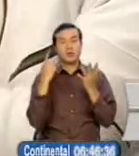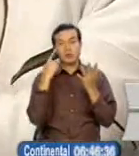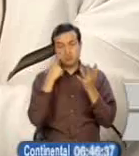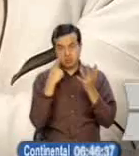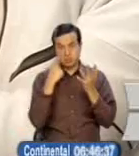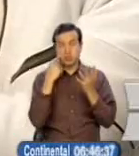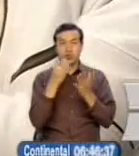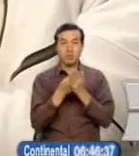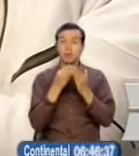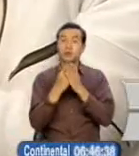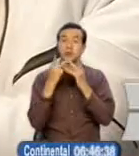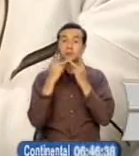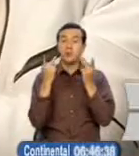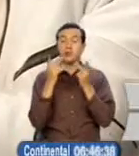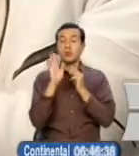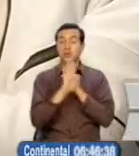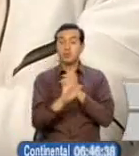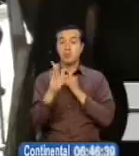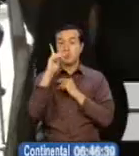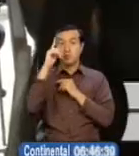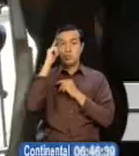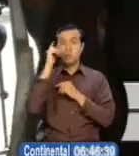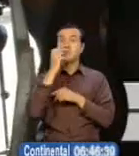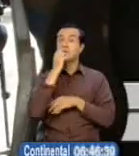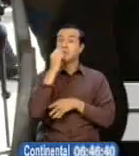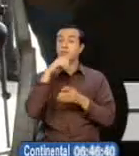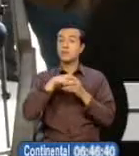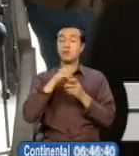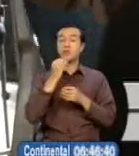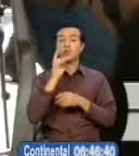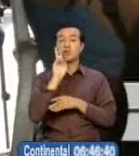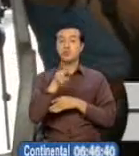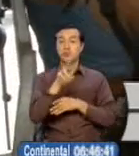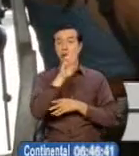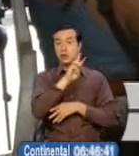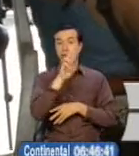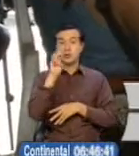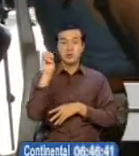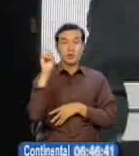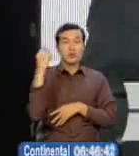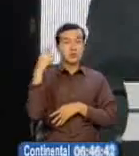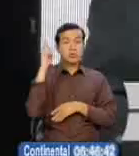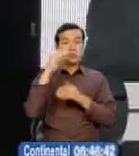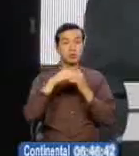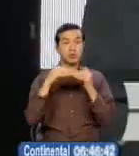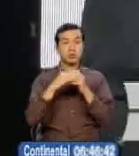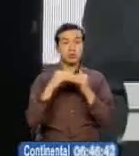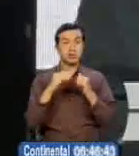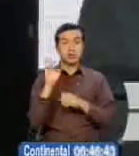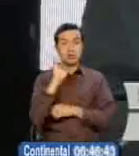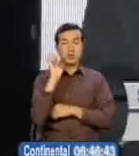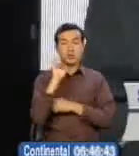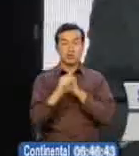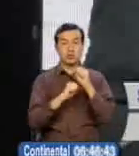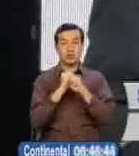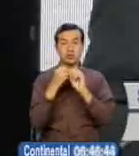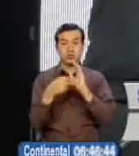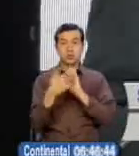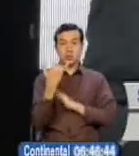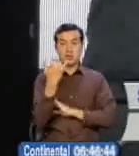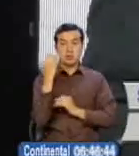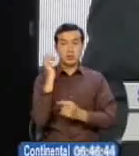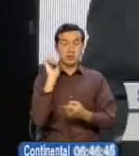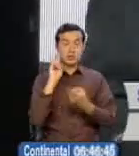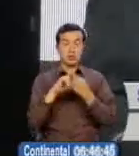permitiendo compras públicas con las cuales el Estado ha ahorrado cerca de 2.600 millones de dólares. Desde enero del 2015 hasta la presente fecha